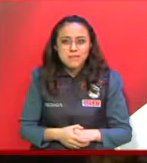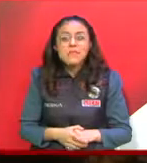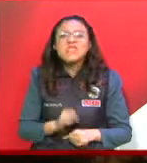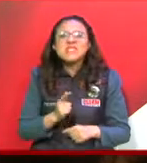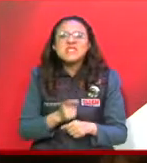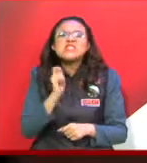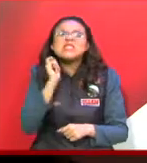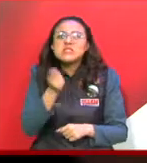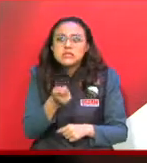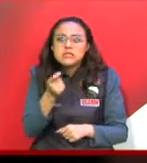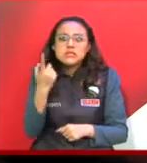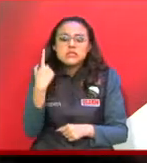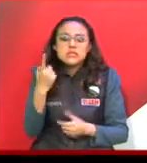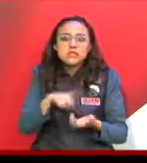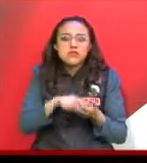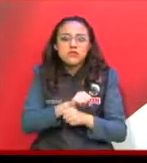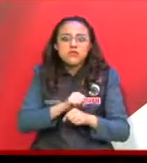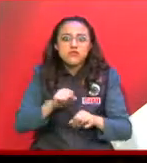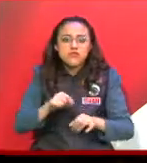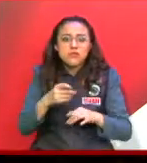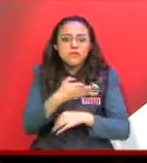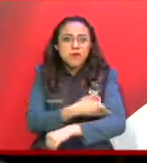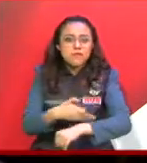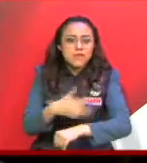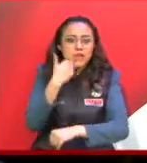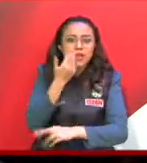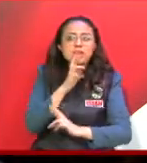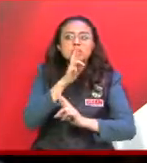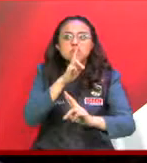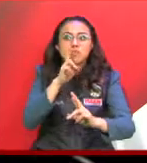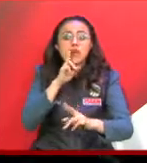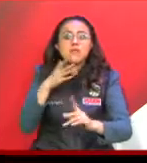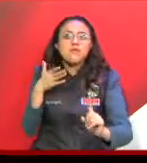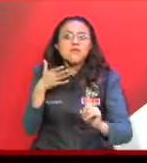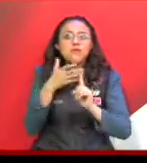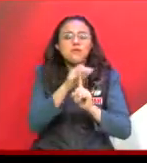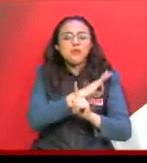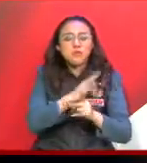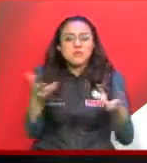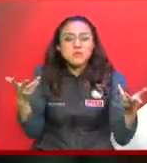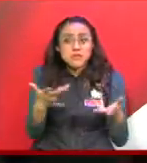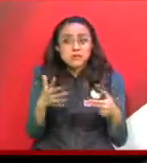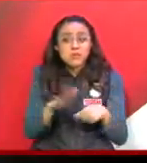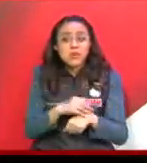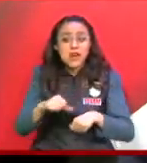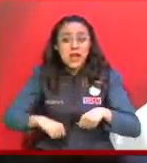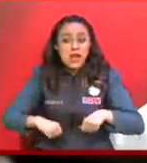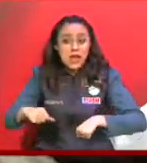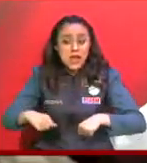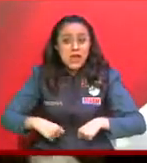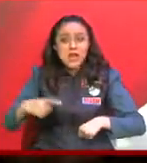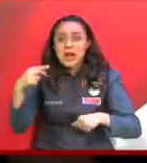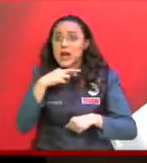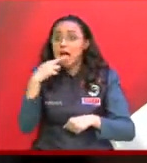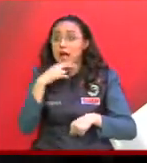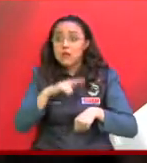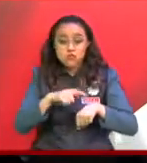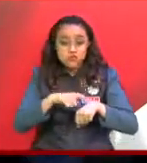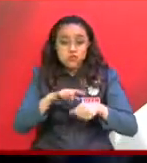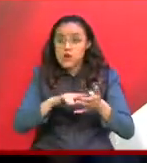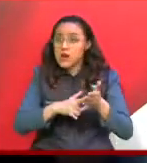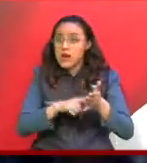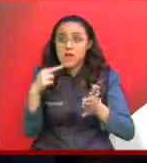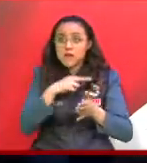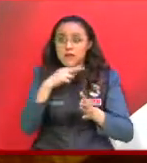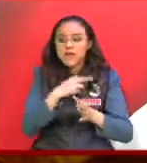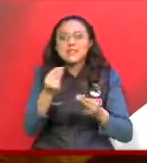Esta tarea no fue fácil para las familias que decidieron resolver esta gran misión, porque la actividad era contrarreloj. Gracias a